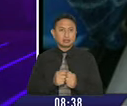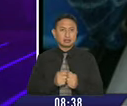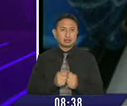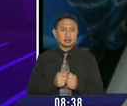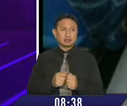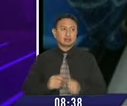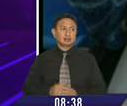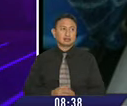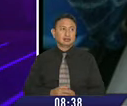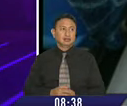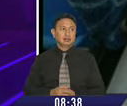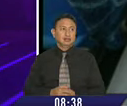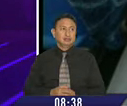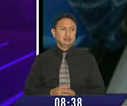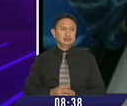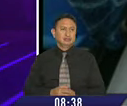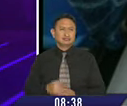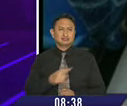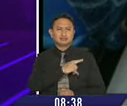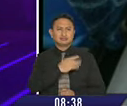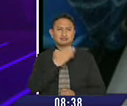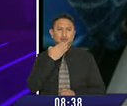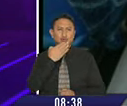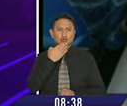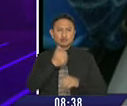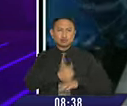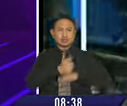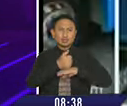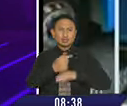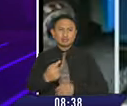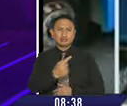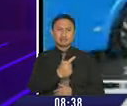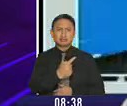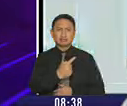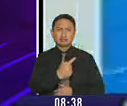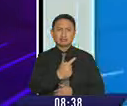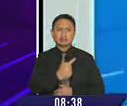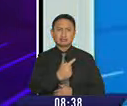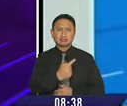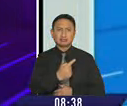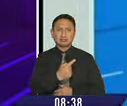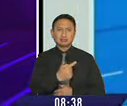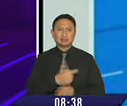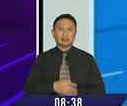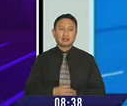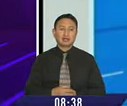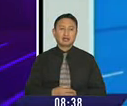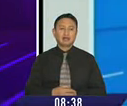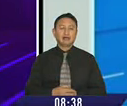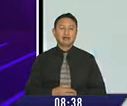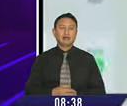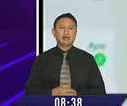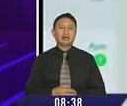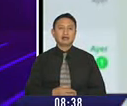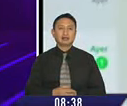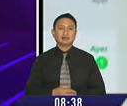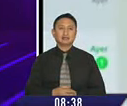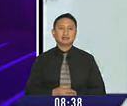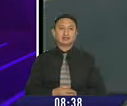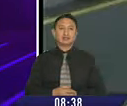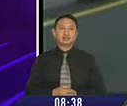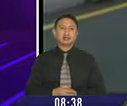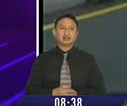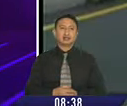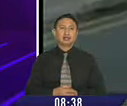midón. ¿Cómo se trabaja así, autoridades? ¿Qué cooperativa será esta? No tengo la más remota idea. ¿Cuál es